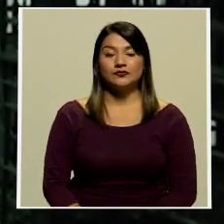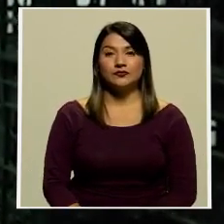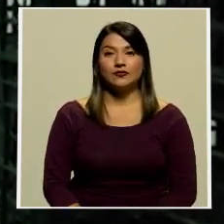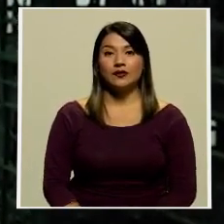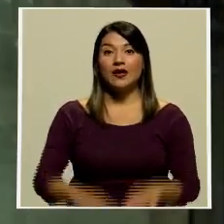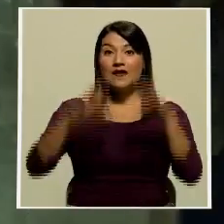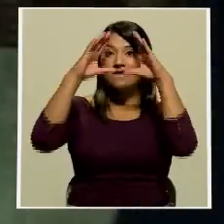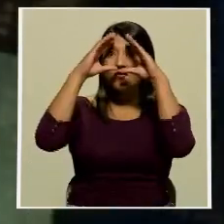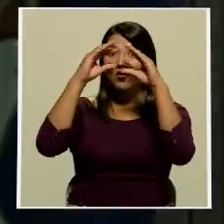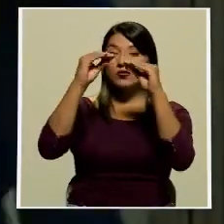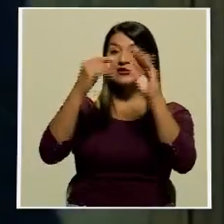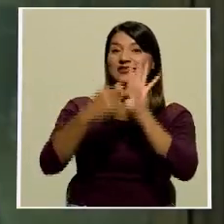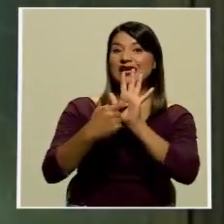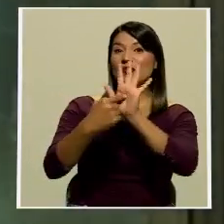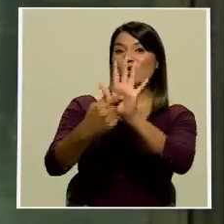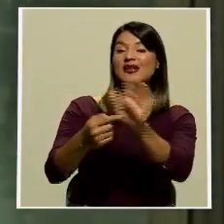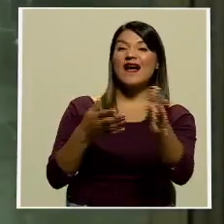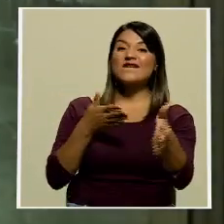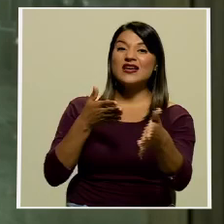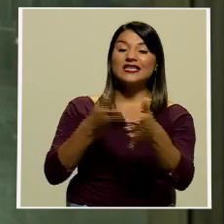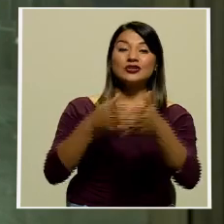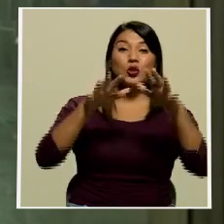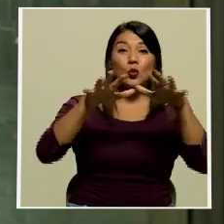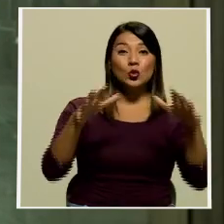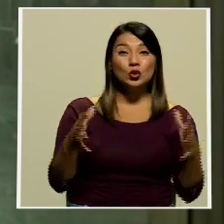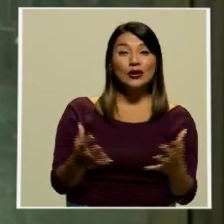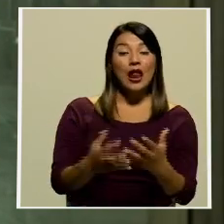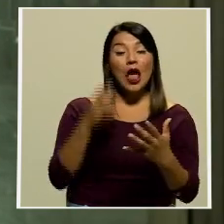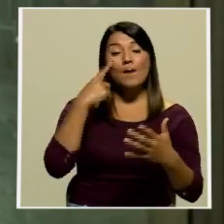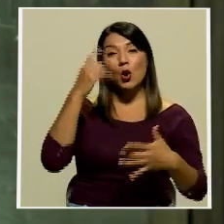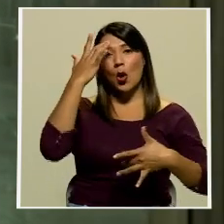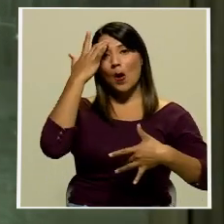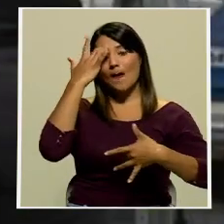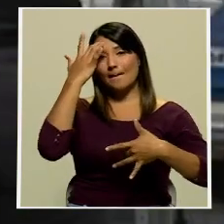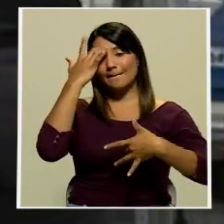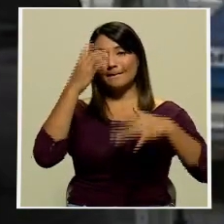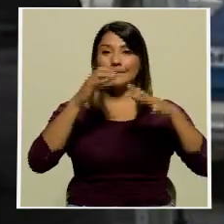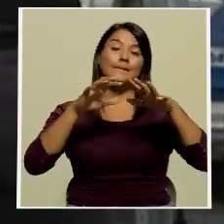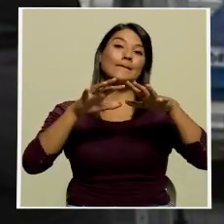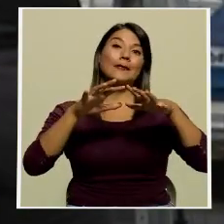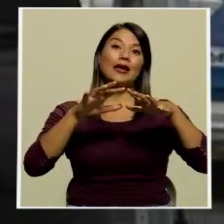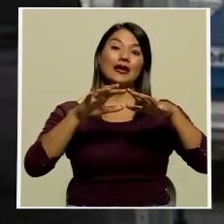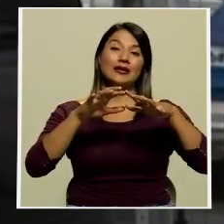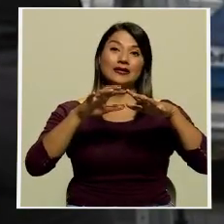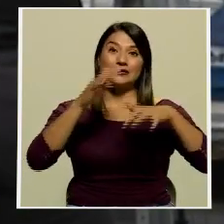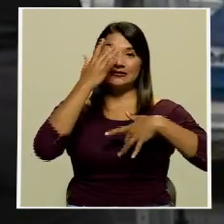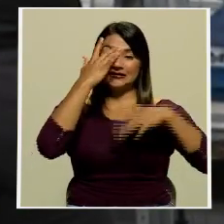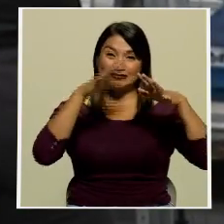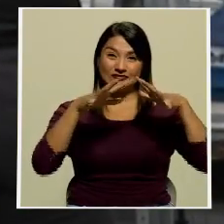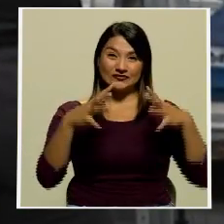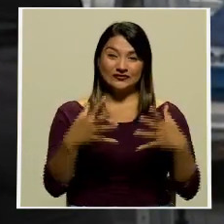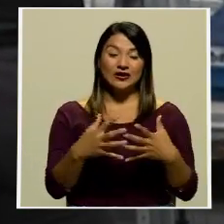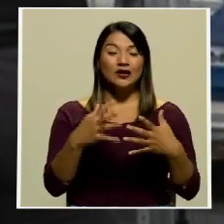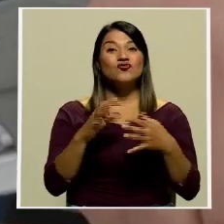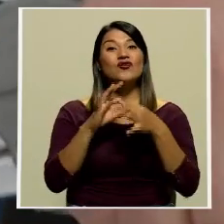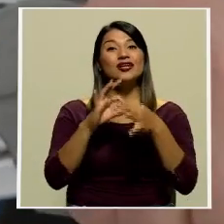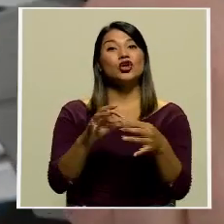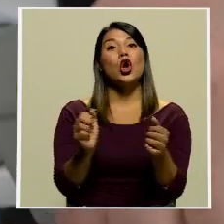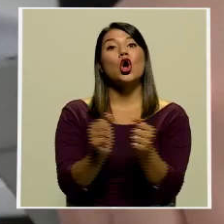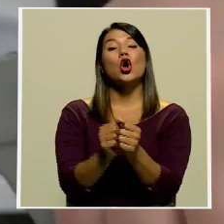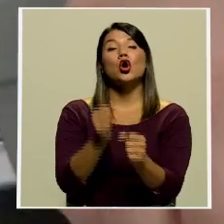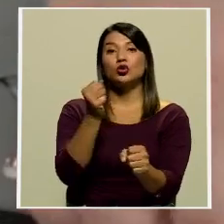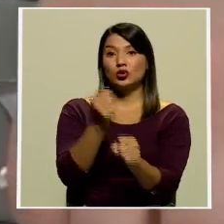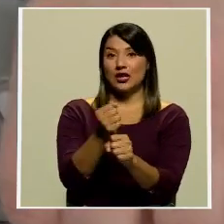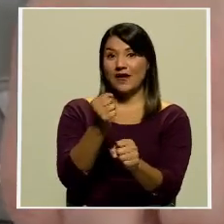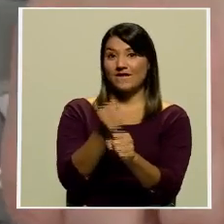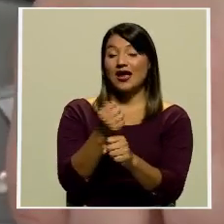Datos que reflejan el daño masivo de la pandemia de coronavirus en el empleo. La Organización Internacional del Trabajo afirmó el lunes que